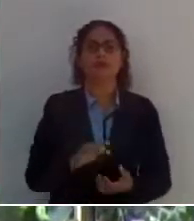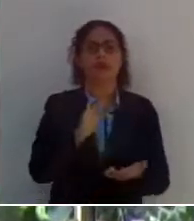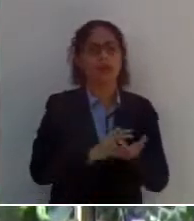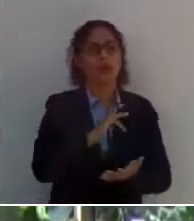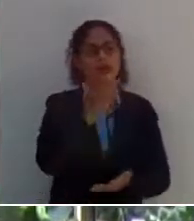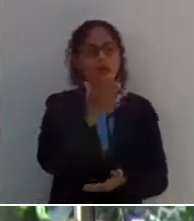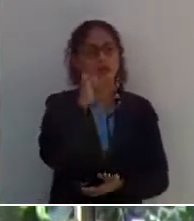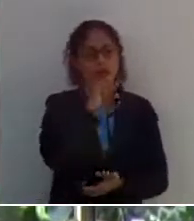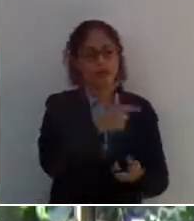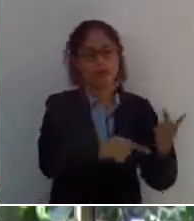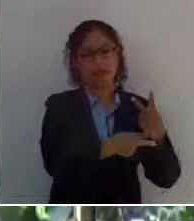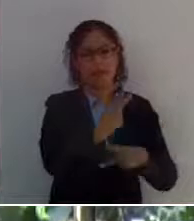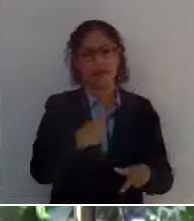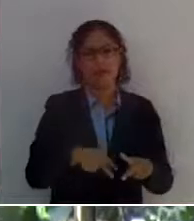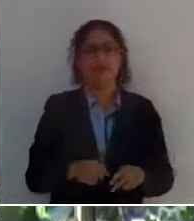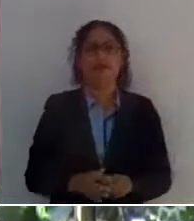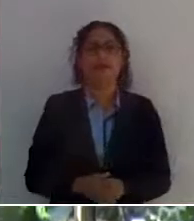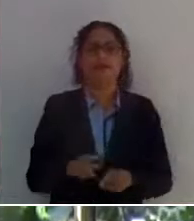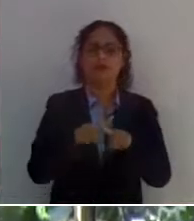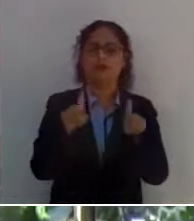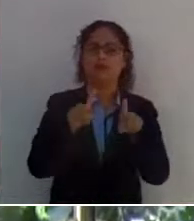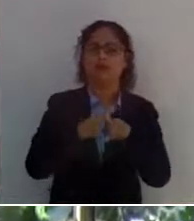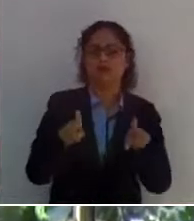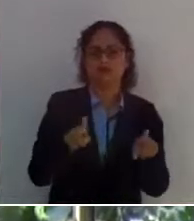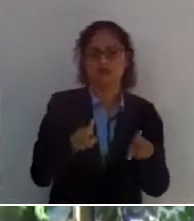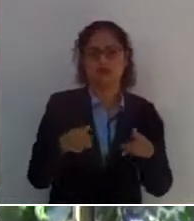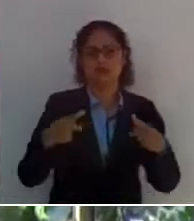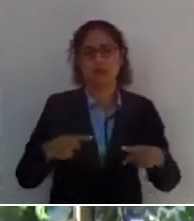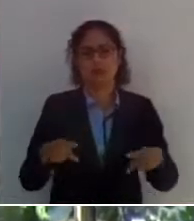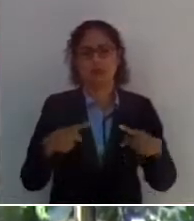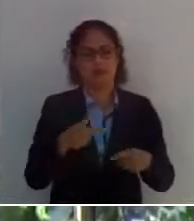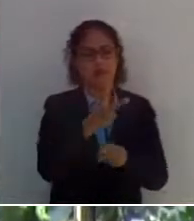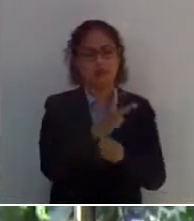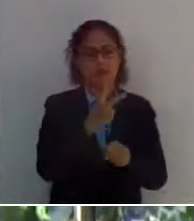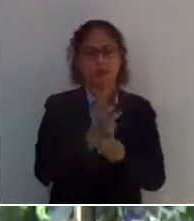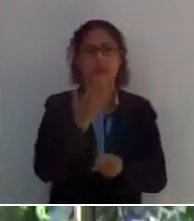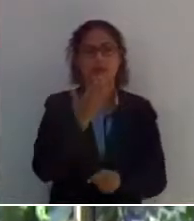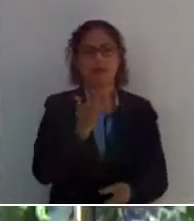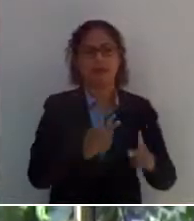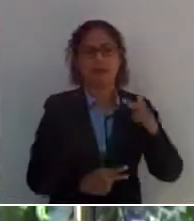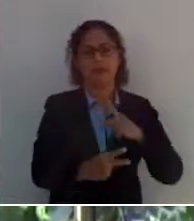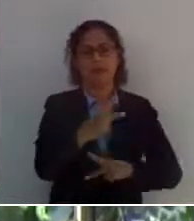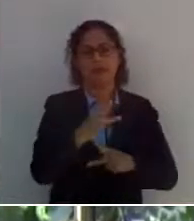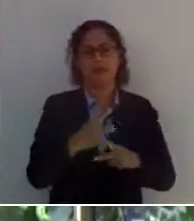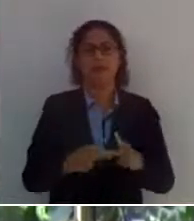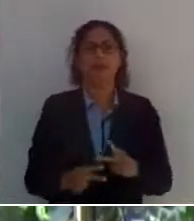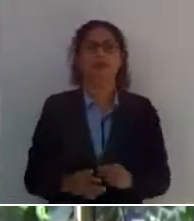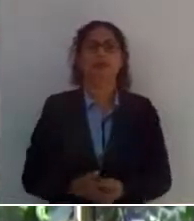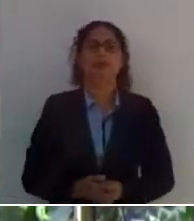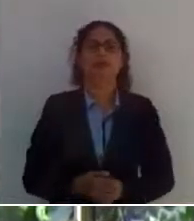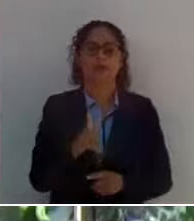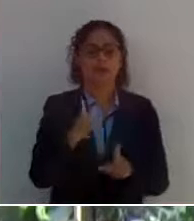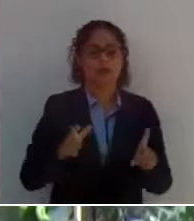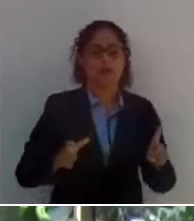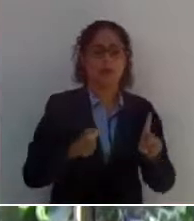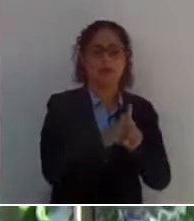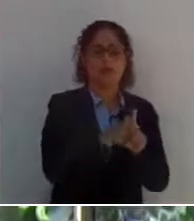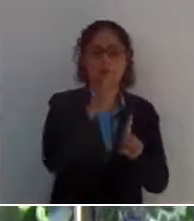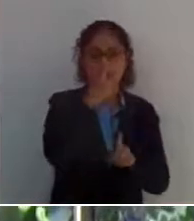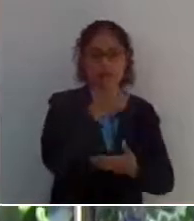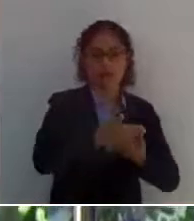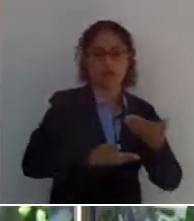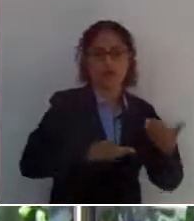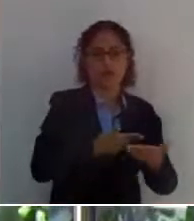Gracias por estar aquí. Distinguidos invitados, sean todas y todos bienvenidos. Proteger y servir a Michoacán es la